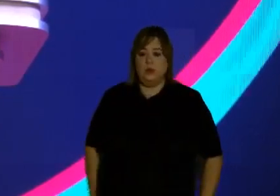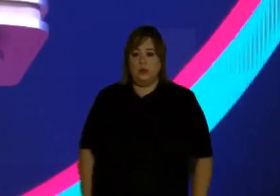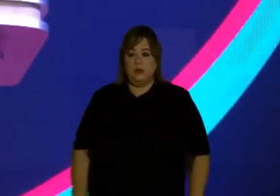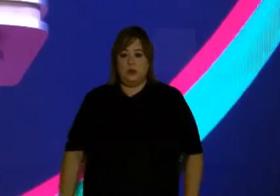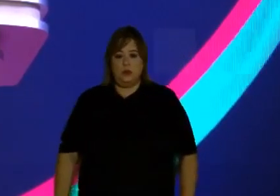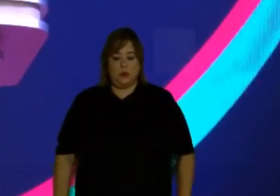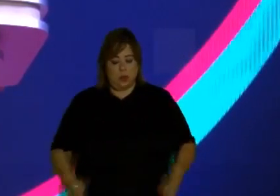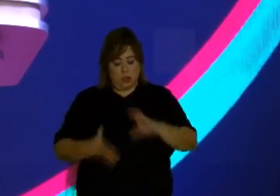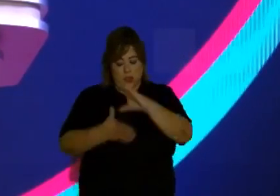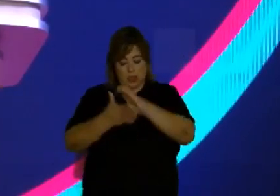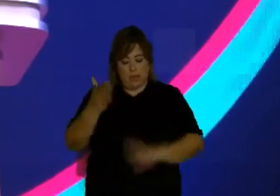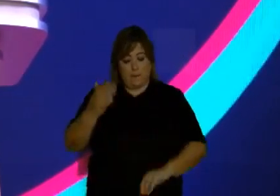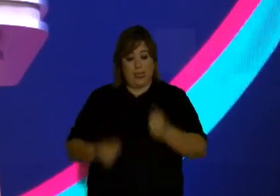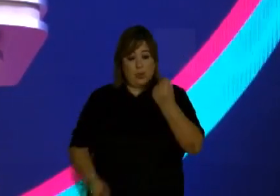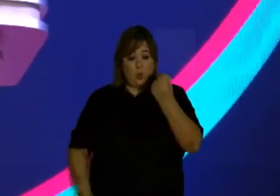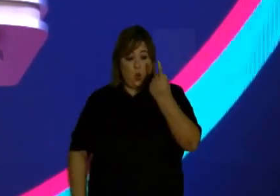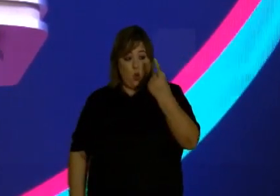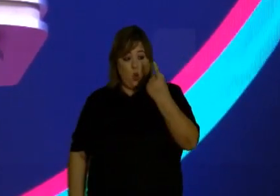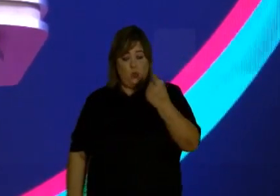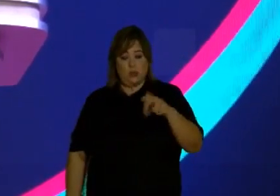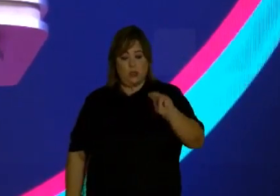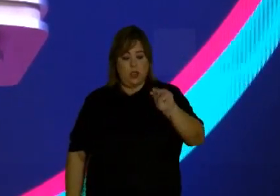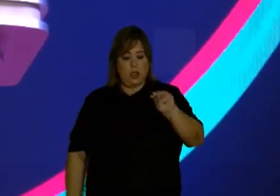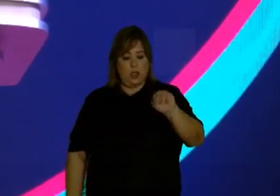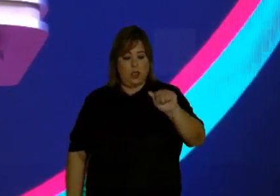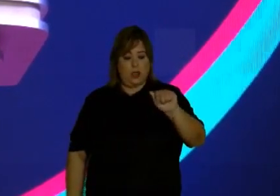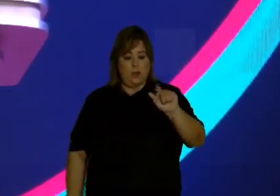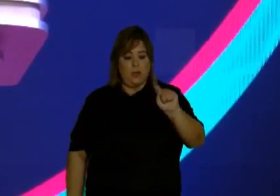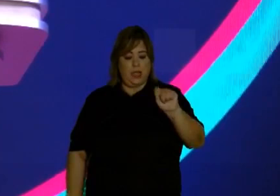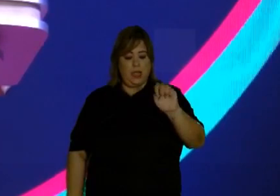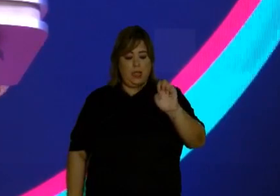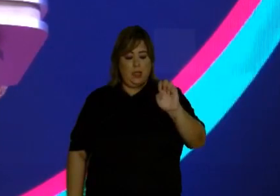En el capítulo 11 de Mateo. Y quiero